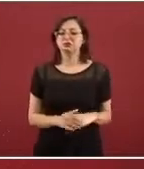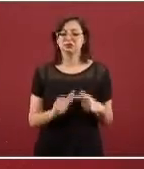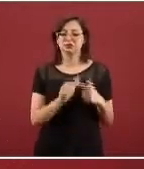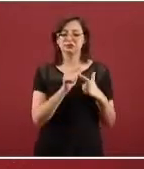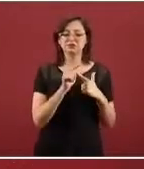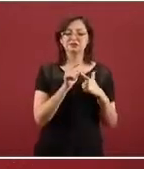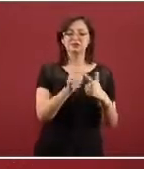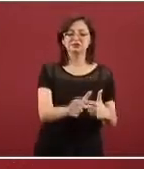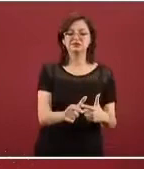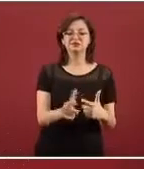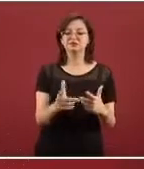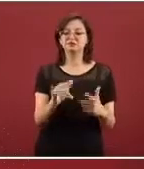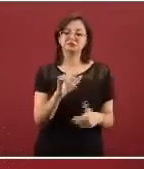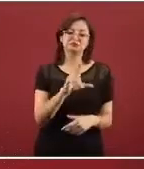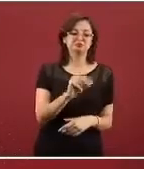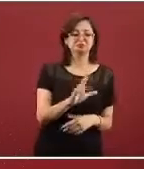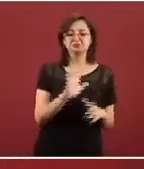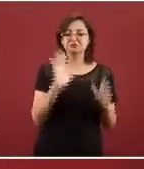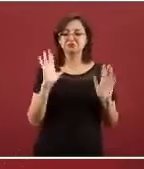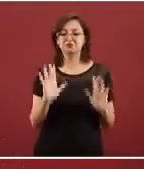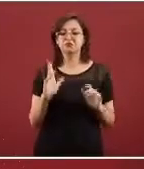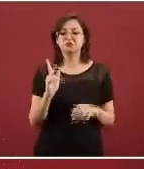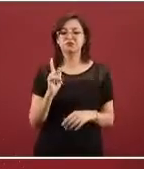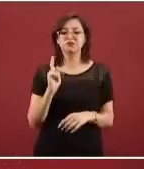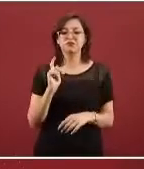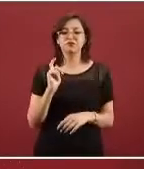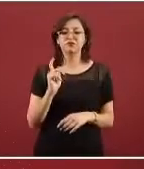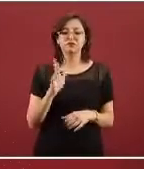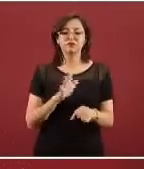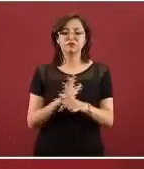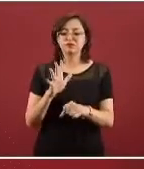reforzarán. Una es respecto al abastecimiento de